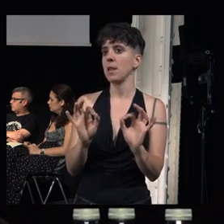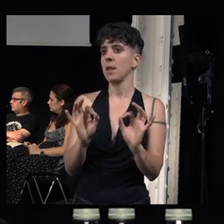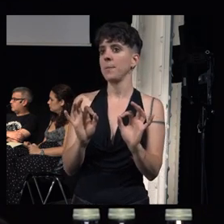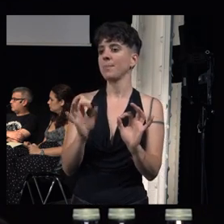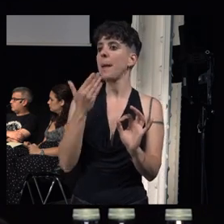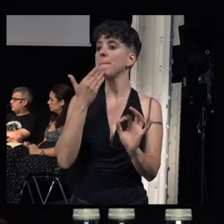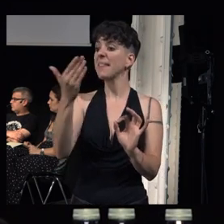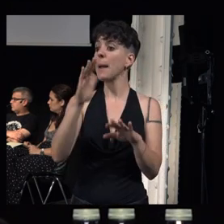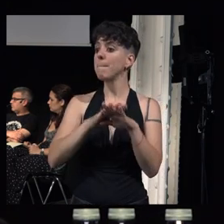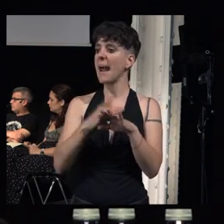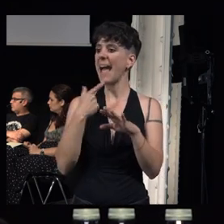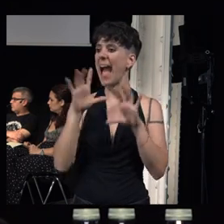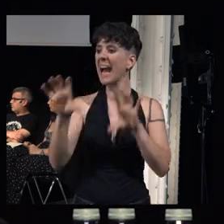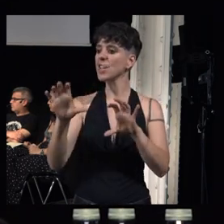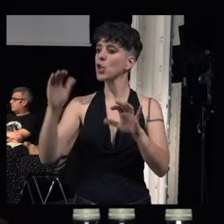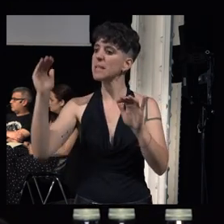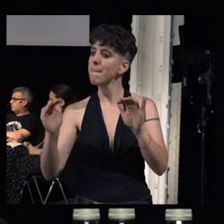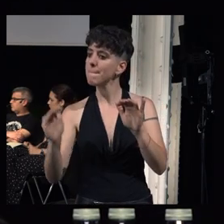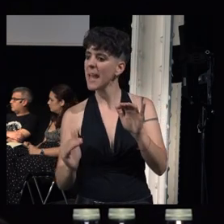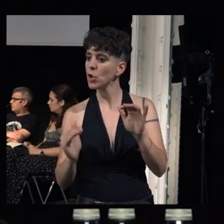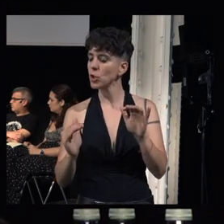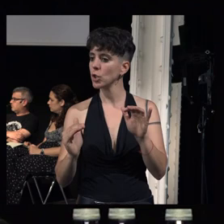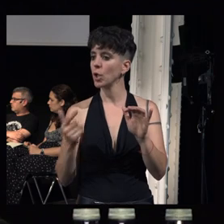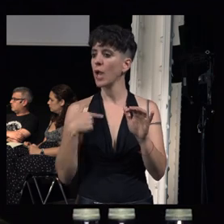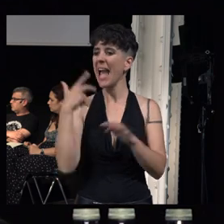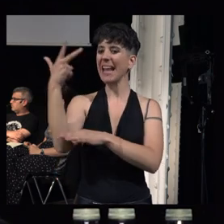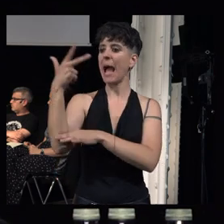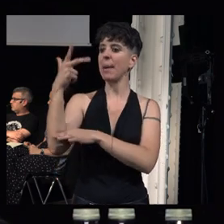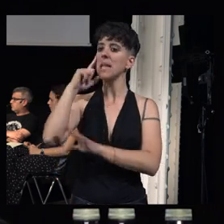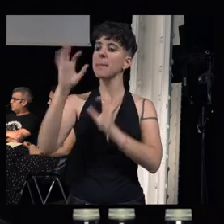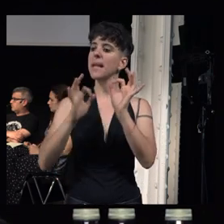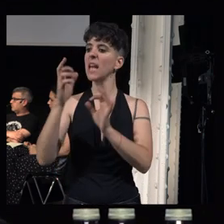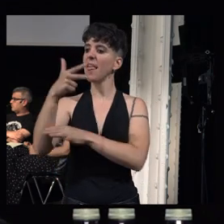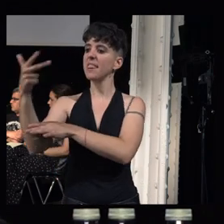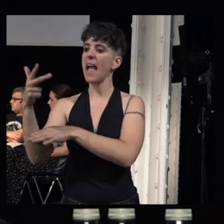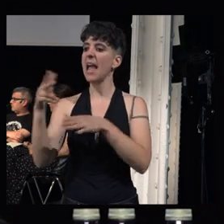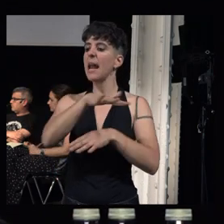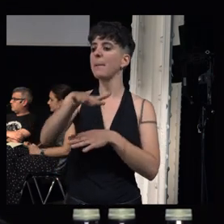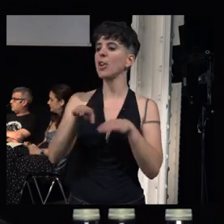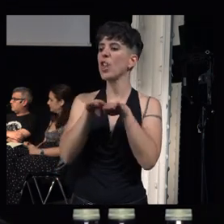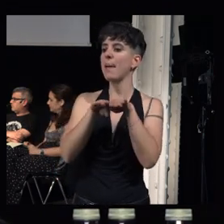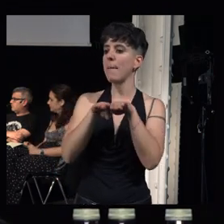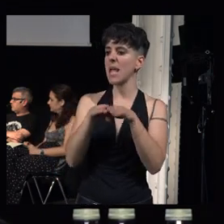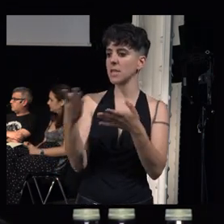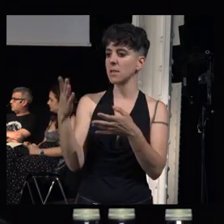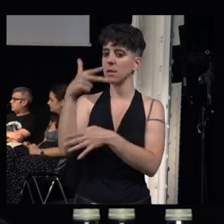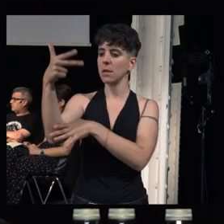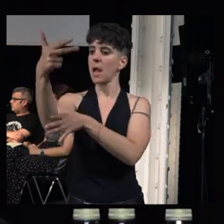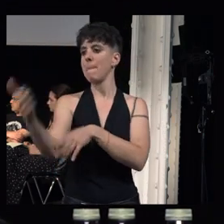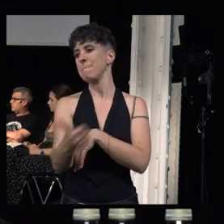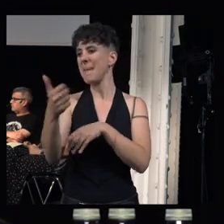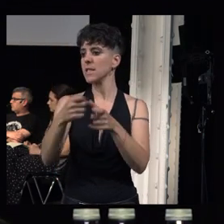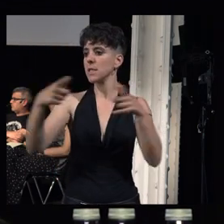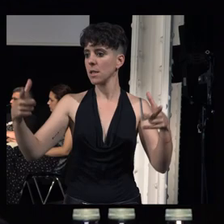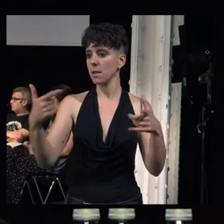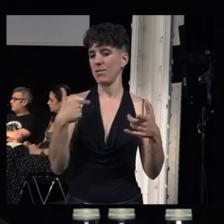para minimizar las agresiones pongamos más cámaras de videovigilancia en el barrio de Lavapiés, con la historia que tiene el